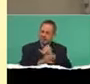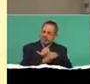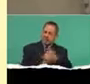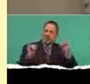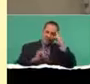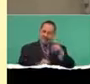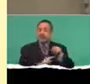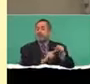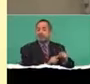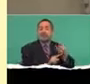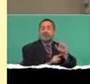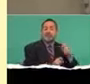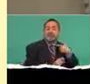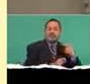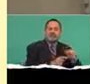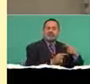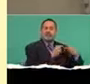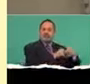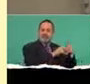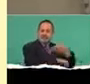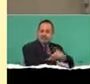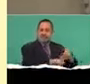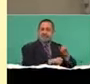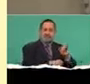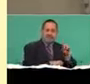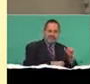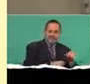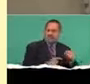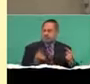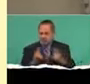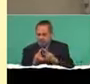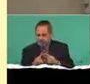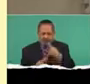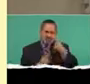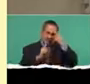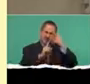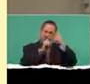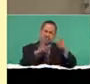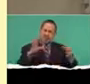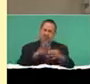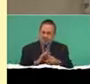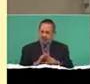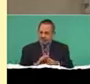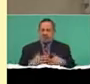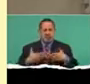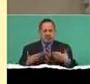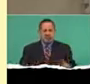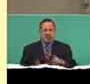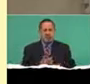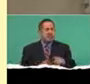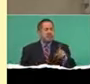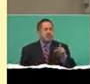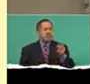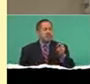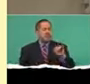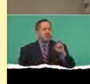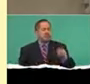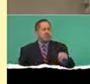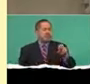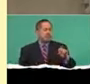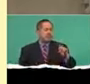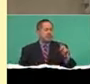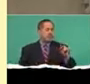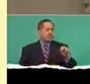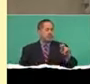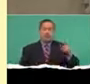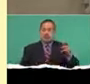de México y su compromiso con sus principios liberales llevaron a Juan O'Donoghue a